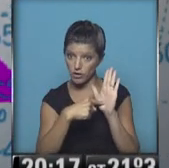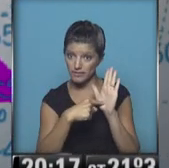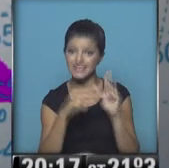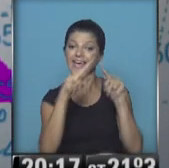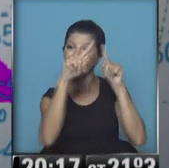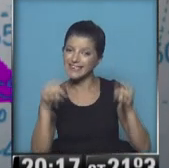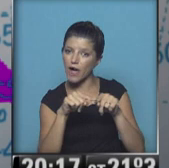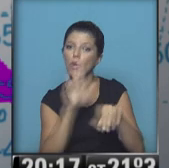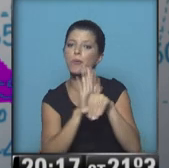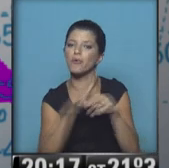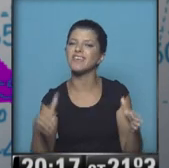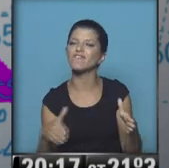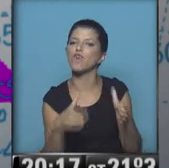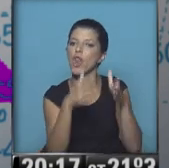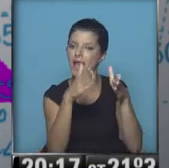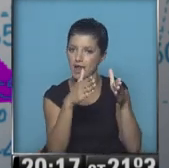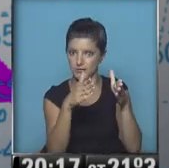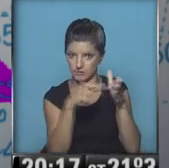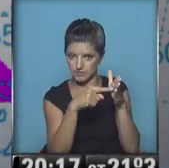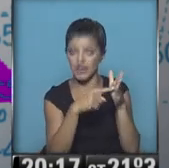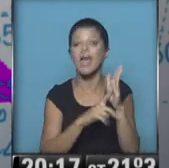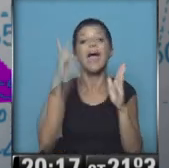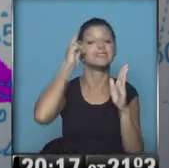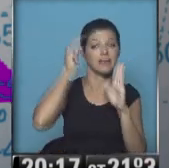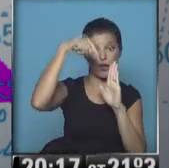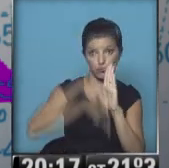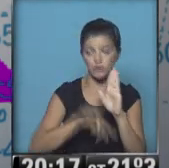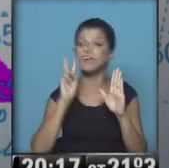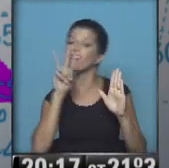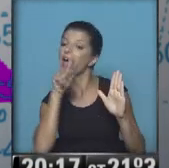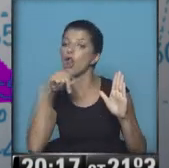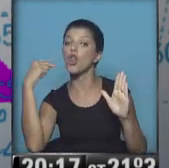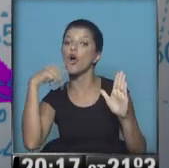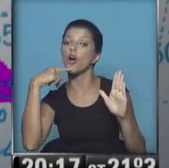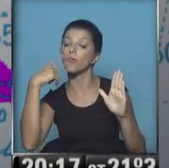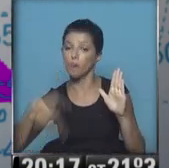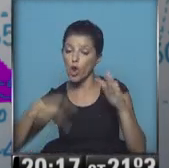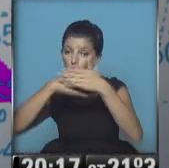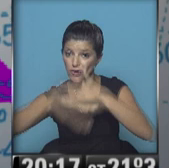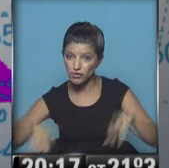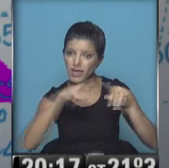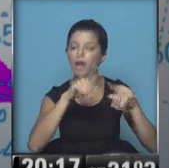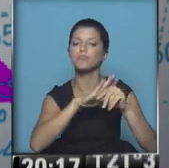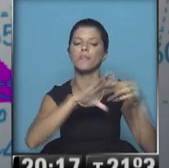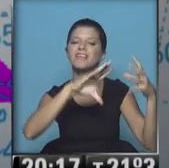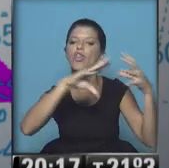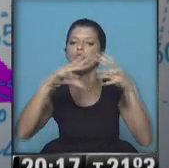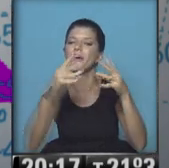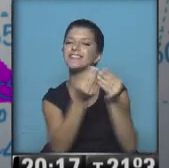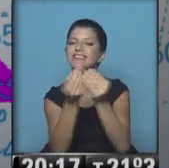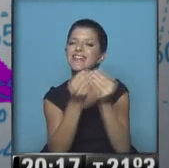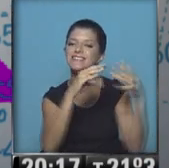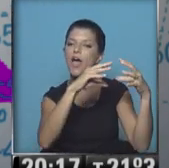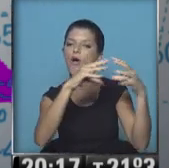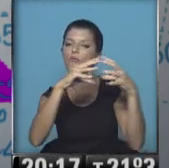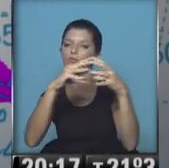volcán ubicado en el sur de Chile y cómo en color rosa se fue desplazando esta nube de cenizas hacia